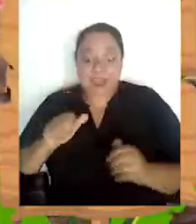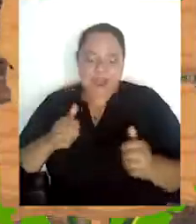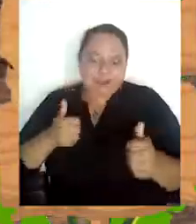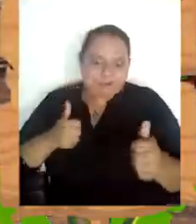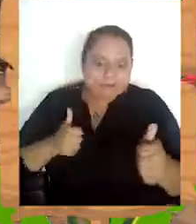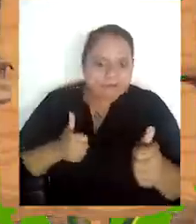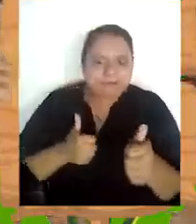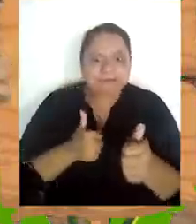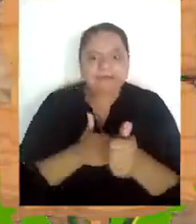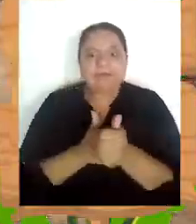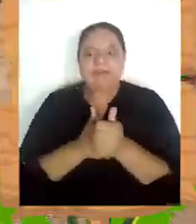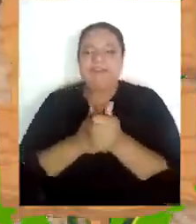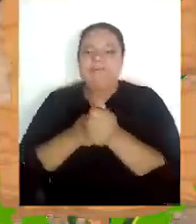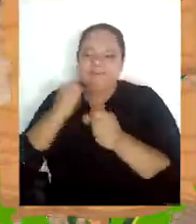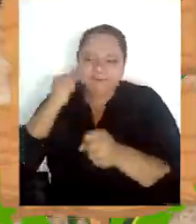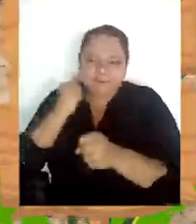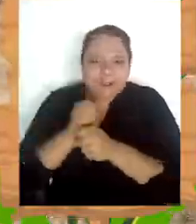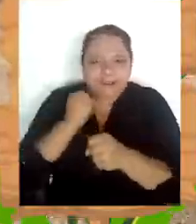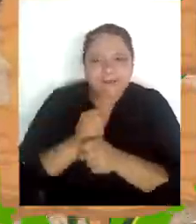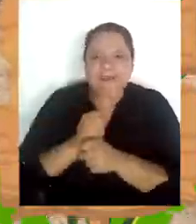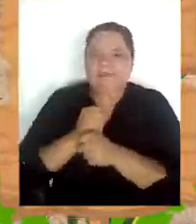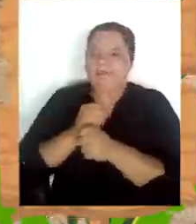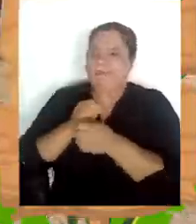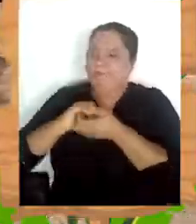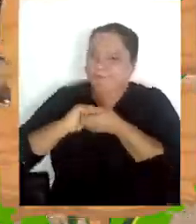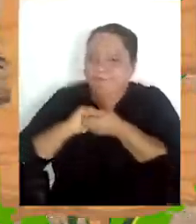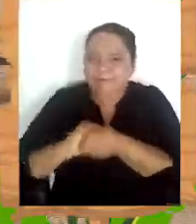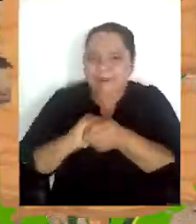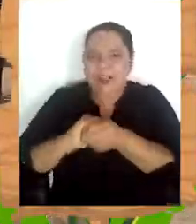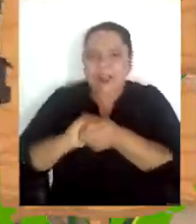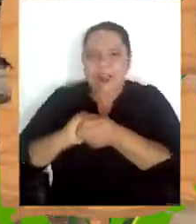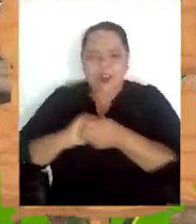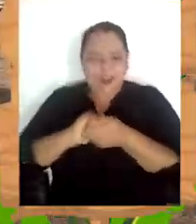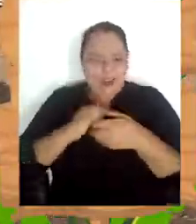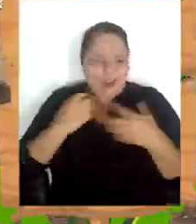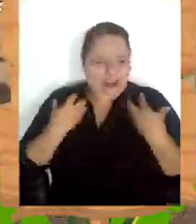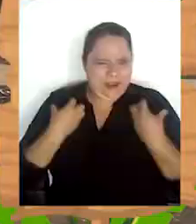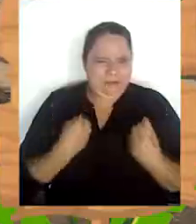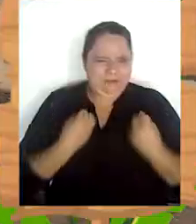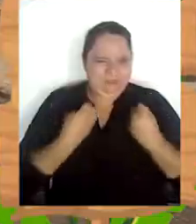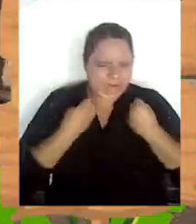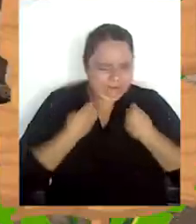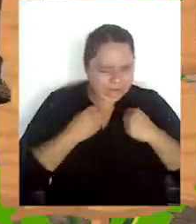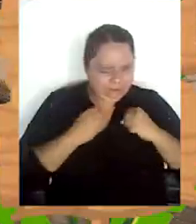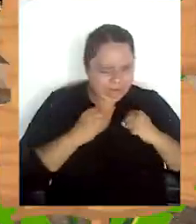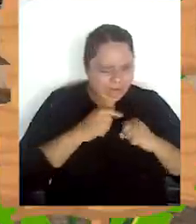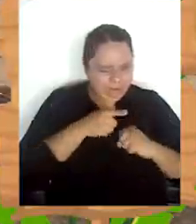trabajo, el calor de nuestra gente, la fuerza de nuestros jóvenes